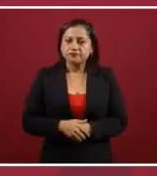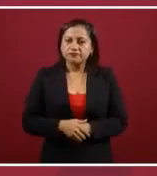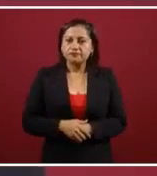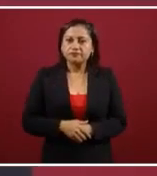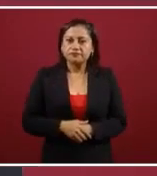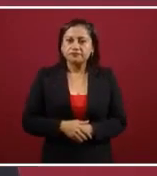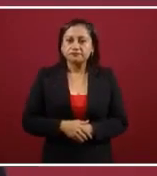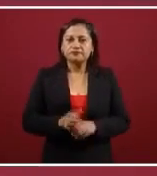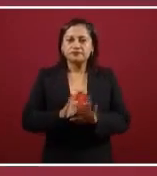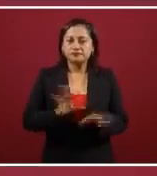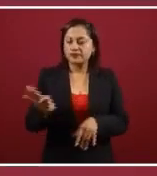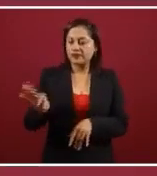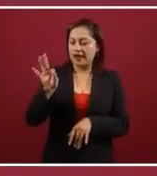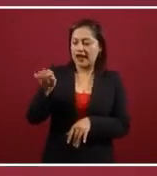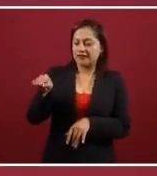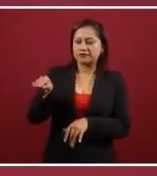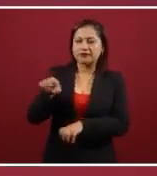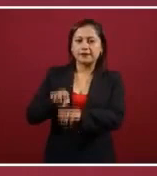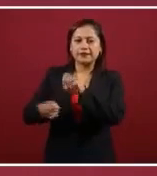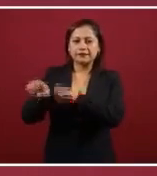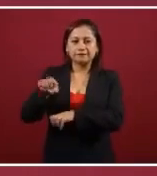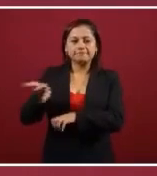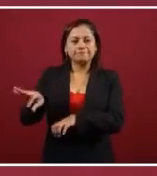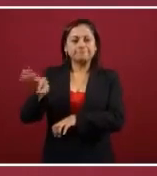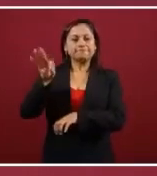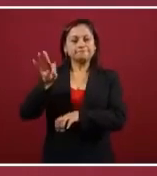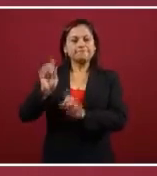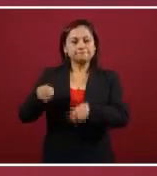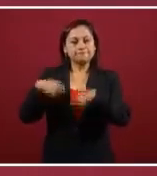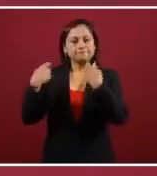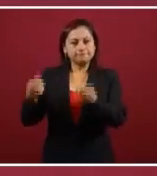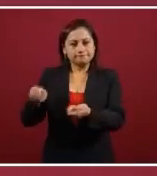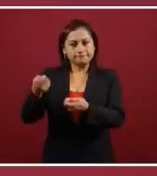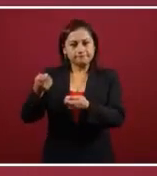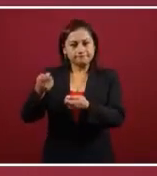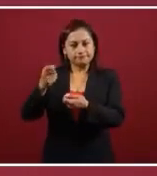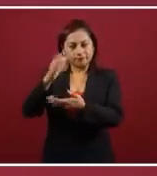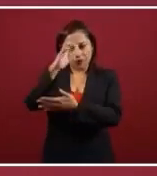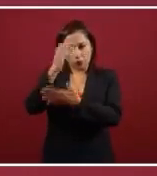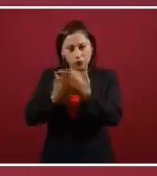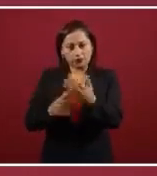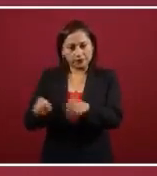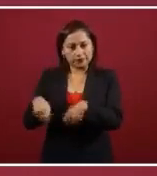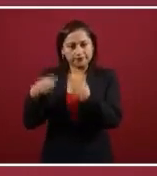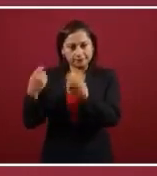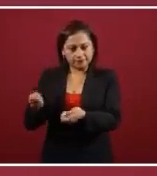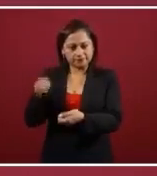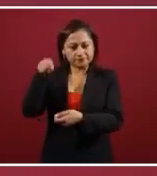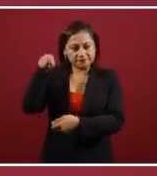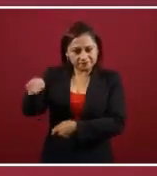se la dan a una empresa, pues al que querían que la construyera.